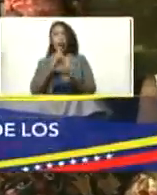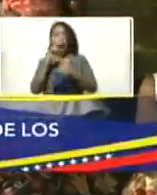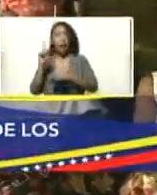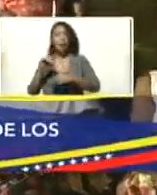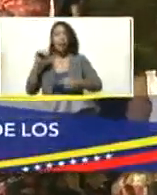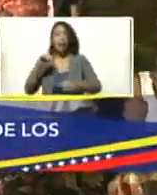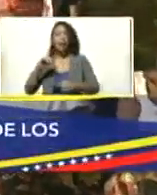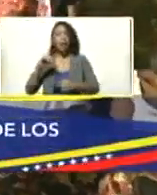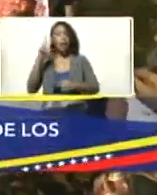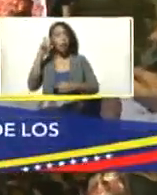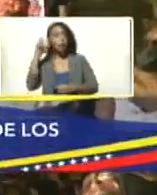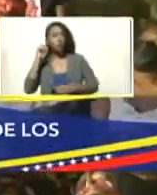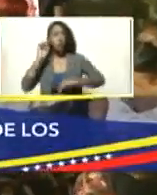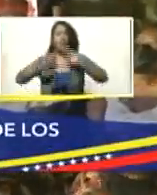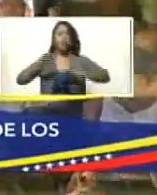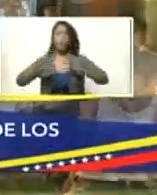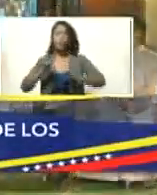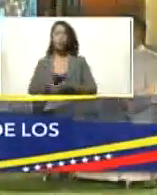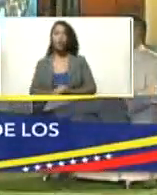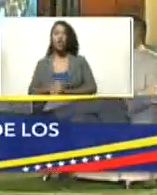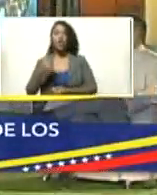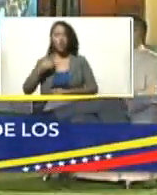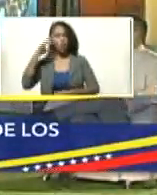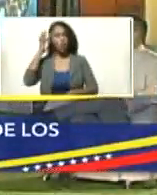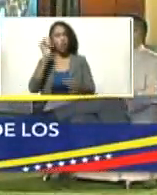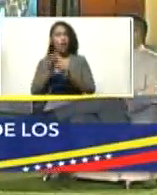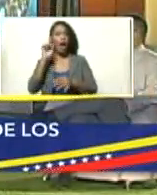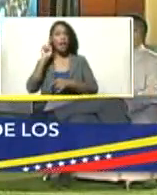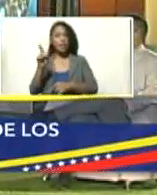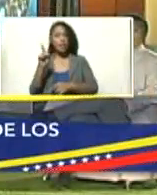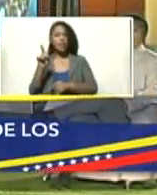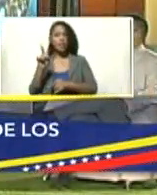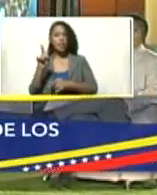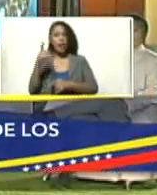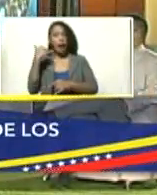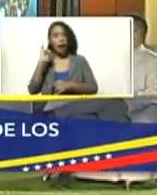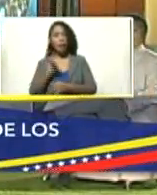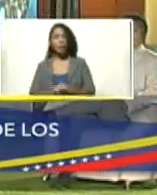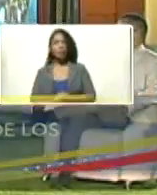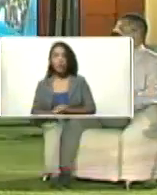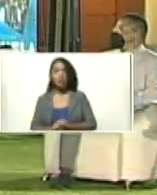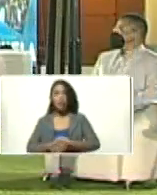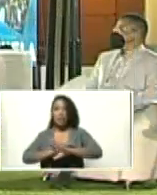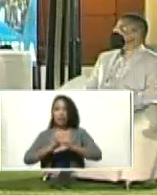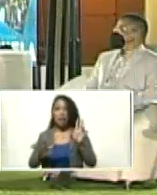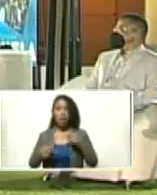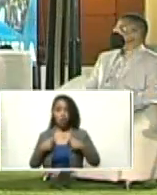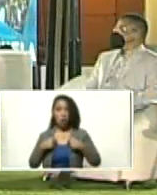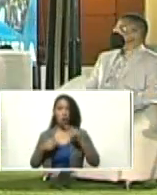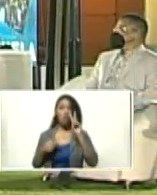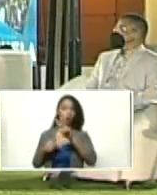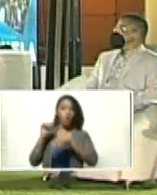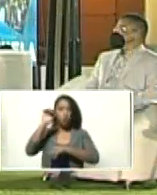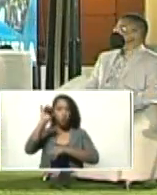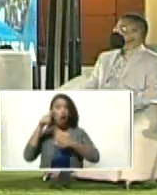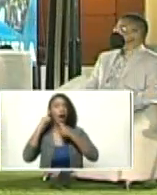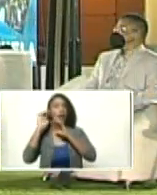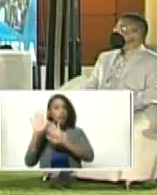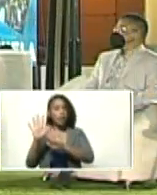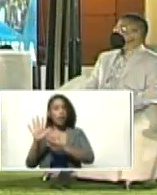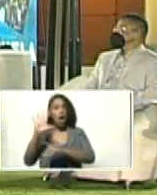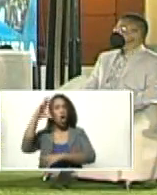tambor. Yo tengo fe que va a ser así, tengo la certeza. Ya veo que va a ser así. Y va a ser un gran logro, ¿de